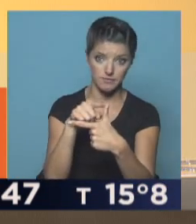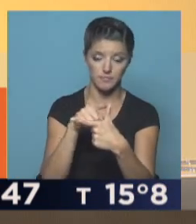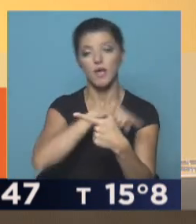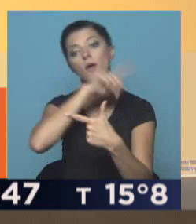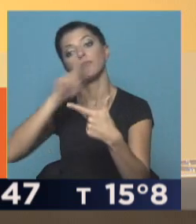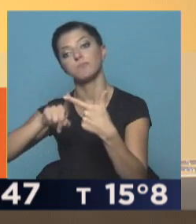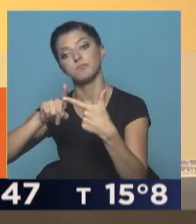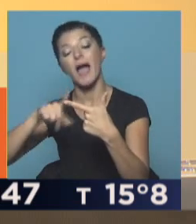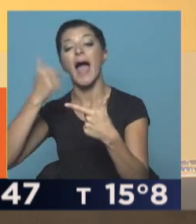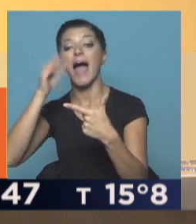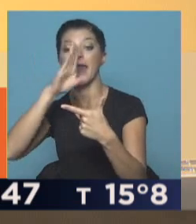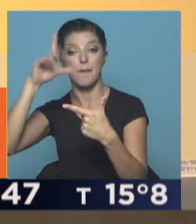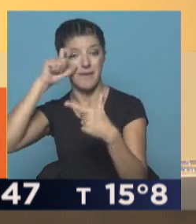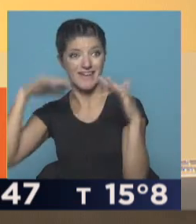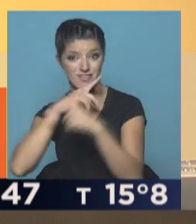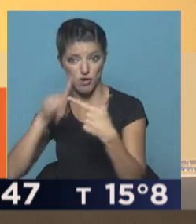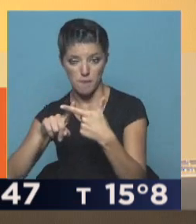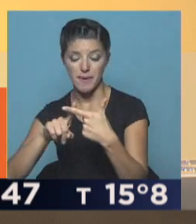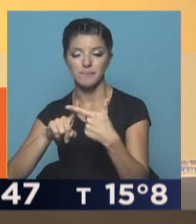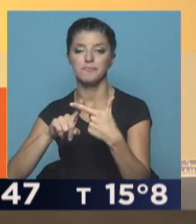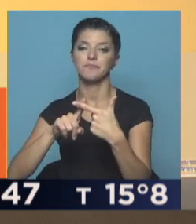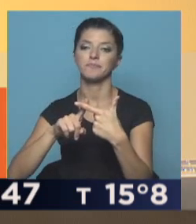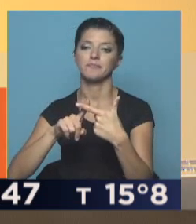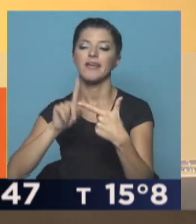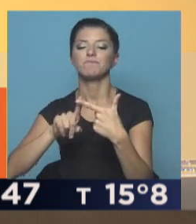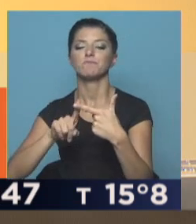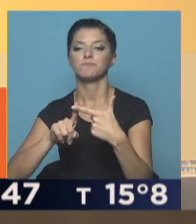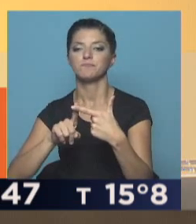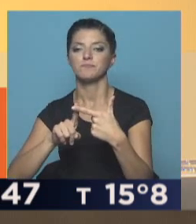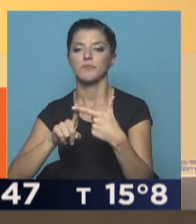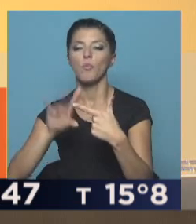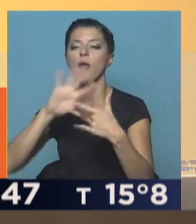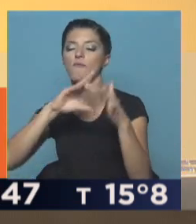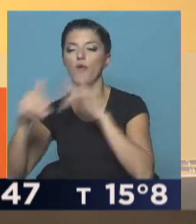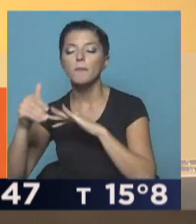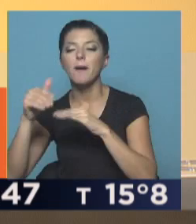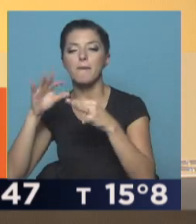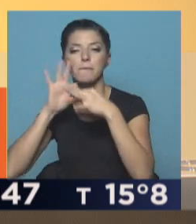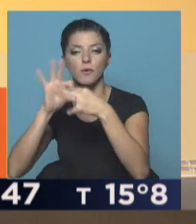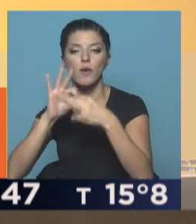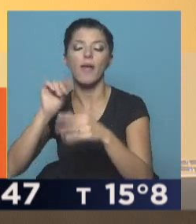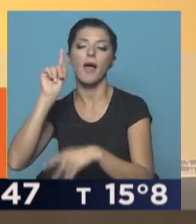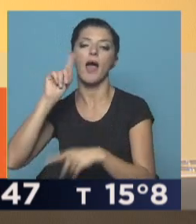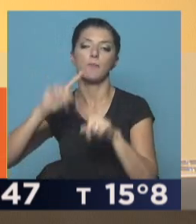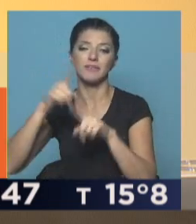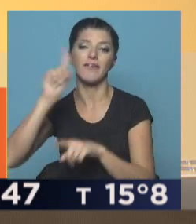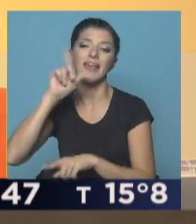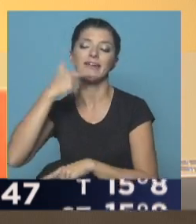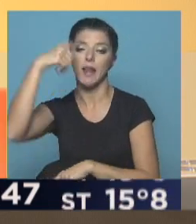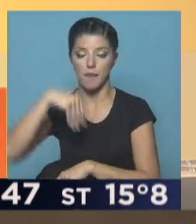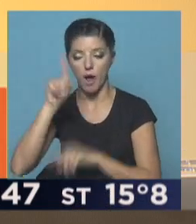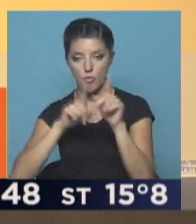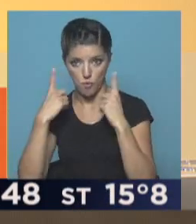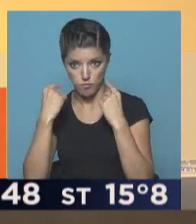y una en árabe que en algún sentido a veces, como tiene una visión más política del Islam, ha tenido algunos